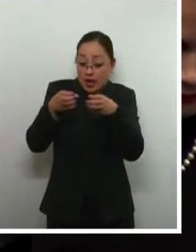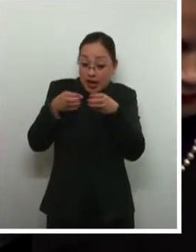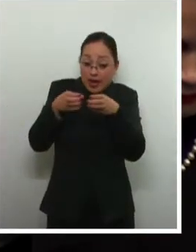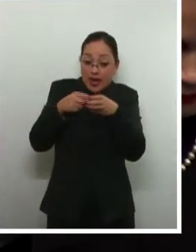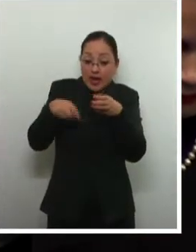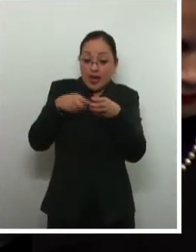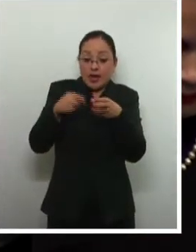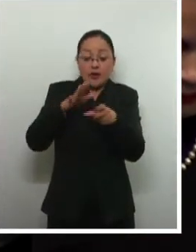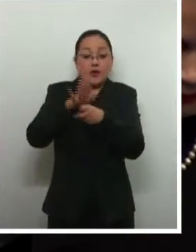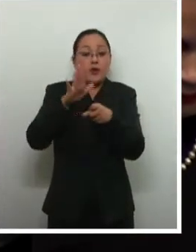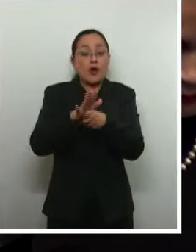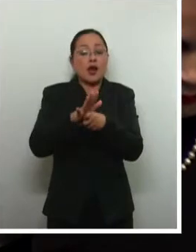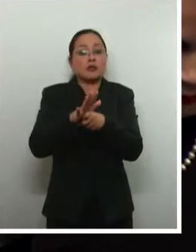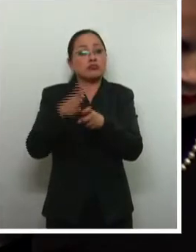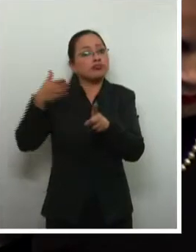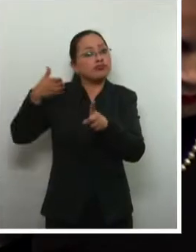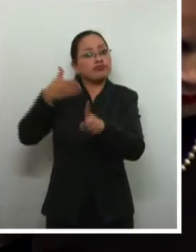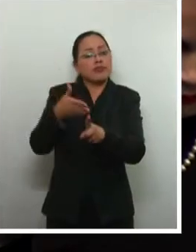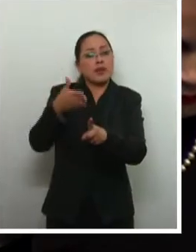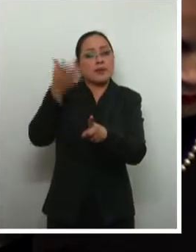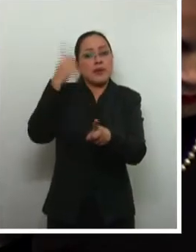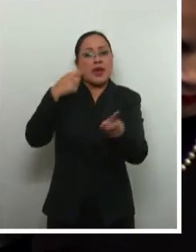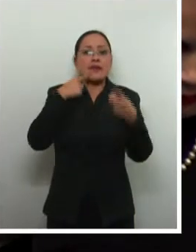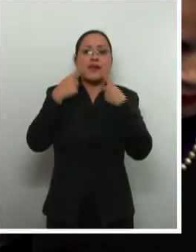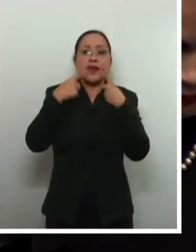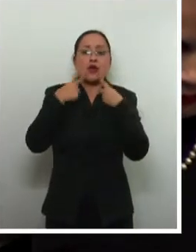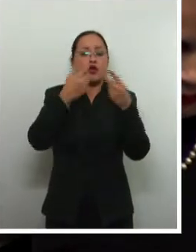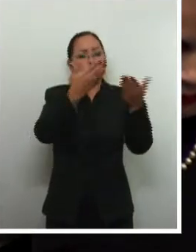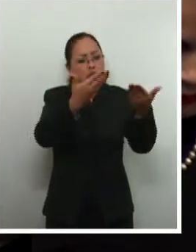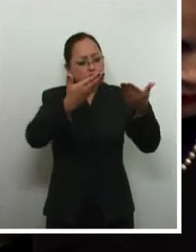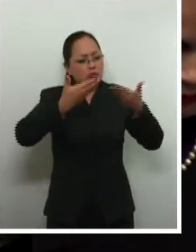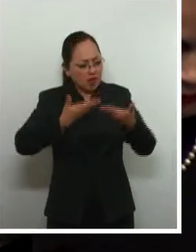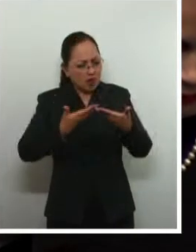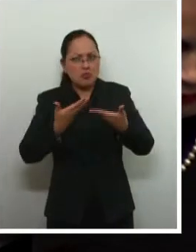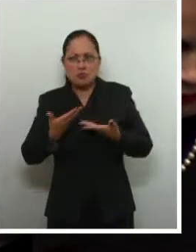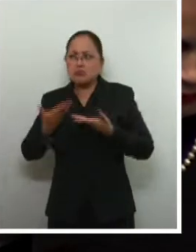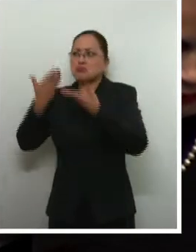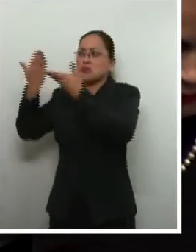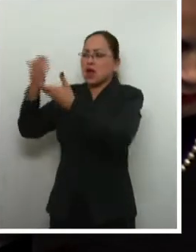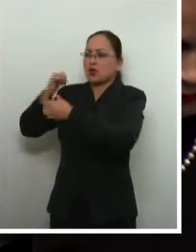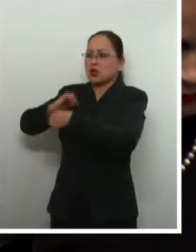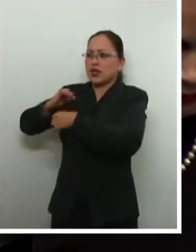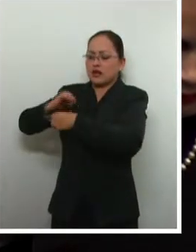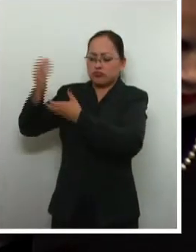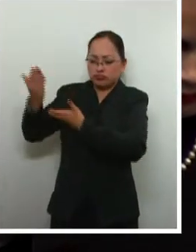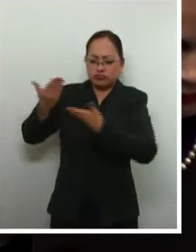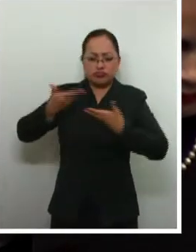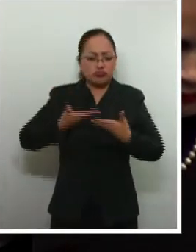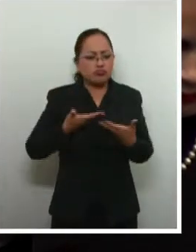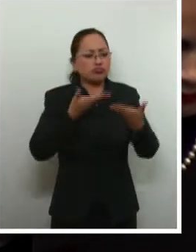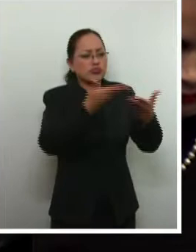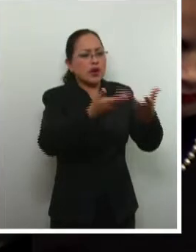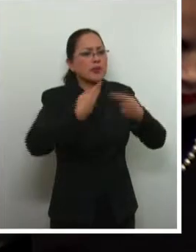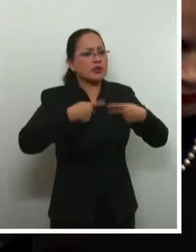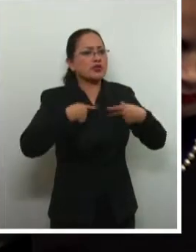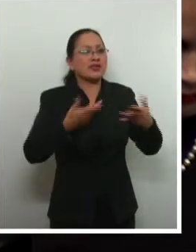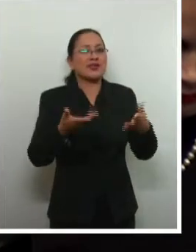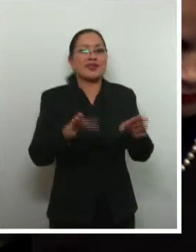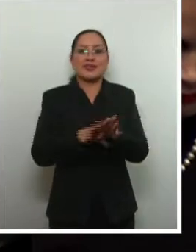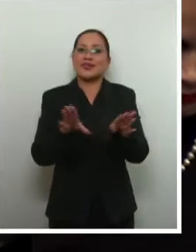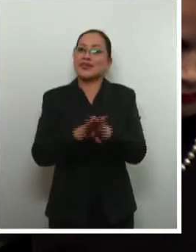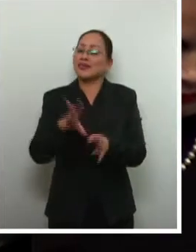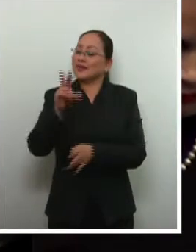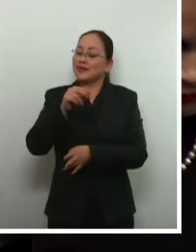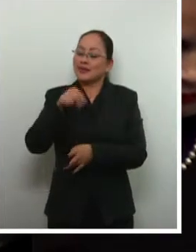el encauzador del diálogo entre las autoridades y la ciudadanía. La ciudadanía tiene